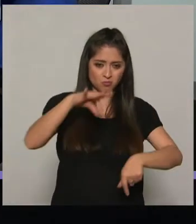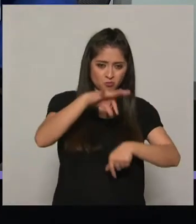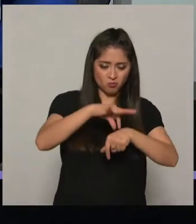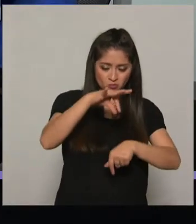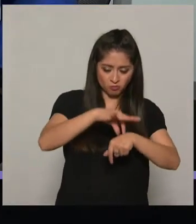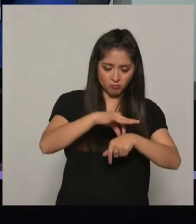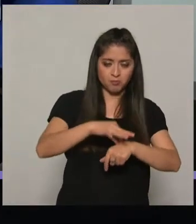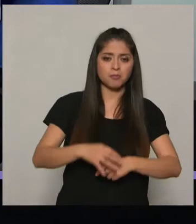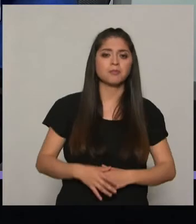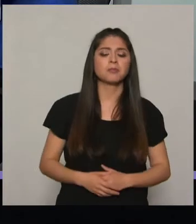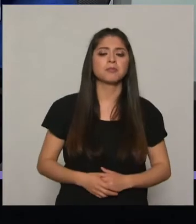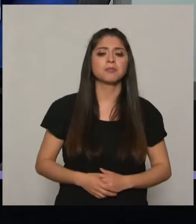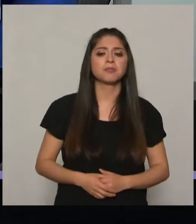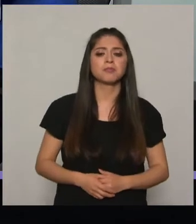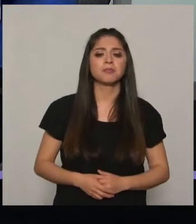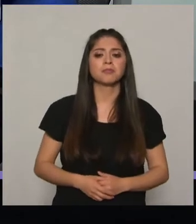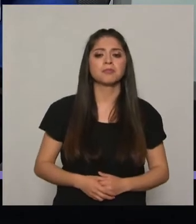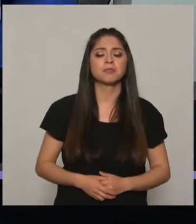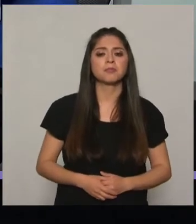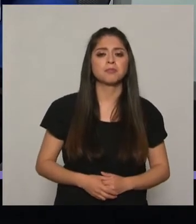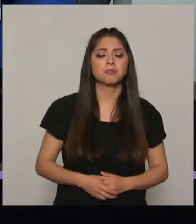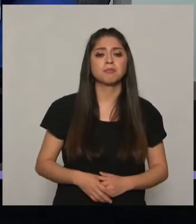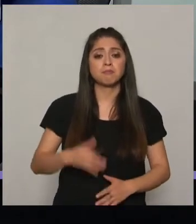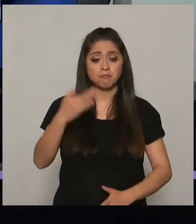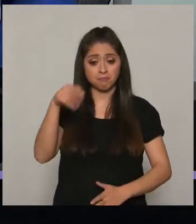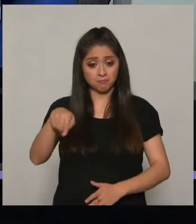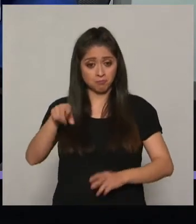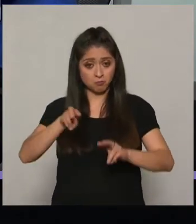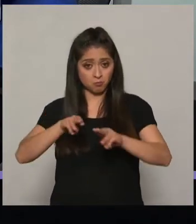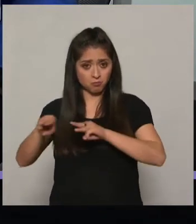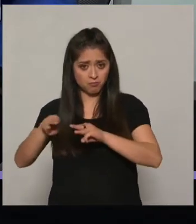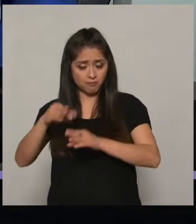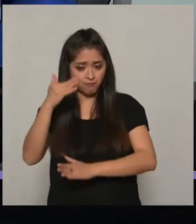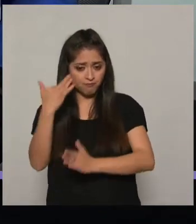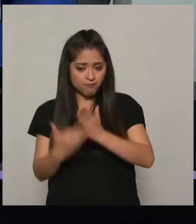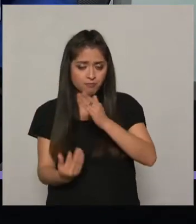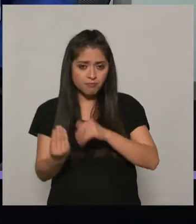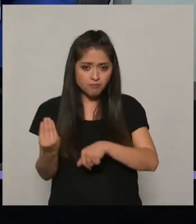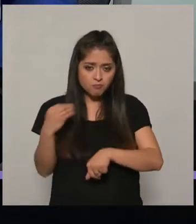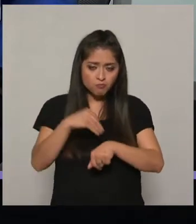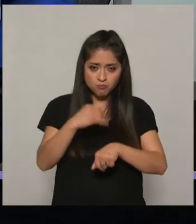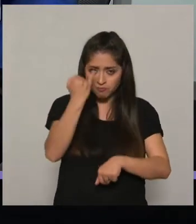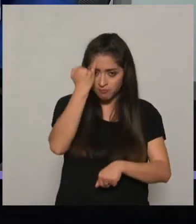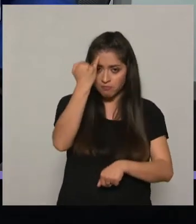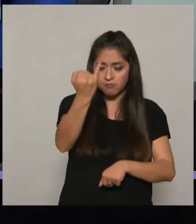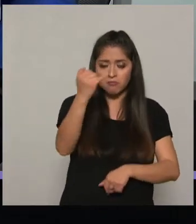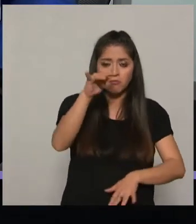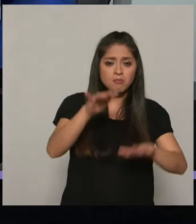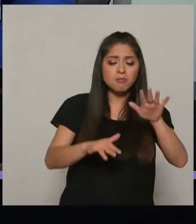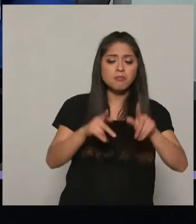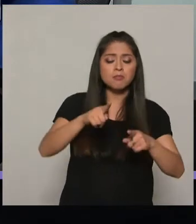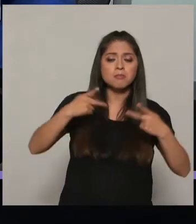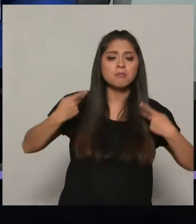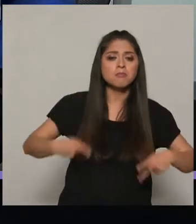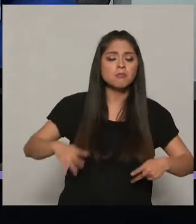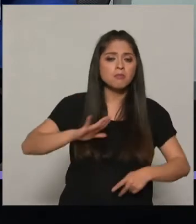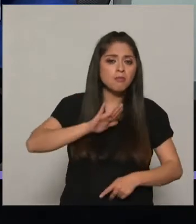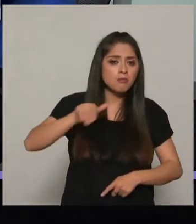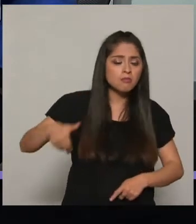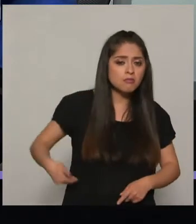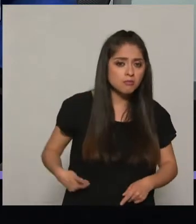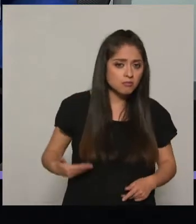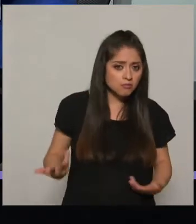se considera, al menos en esta estrategia de movilidad, bueno, de qué manera se puede ayudar a las víctimas en un accidente, como